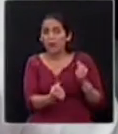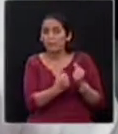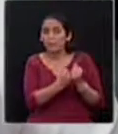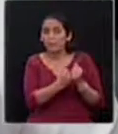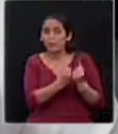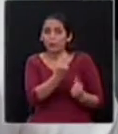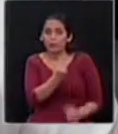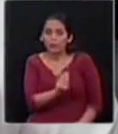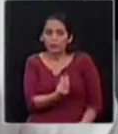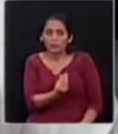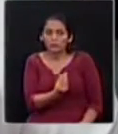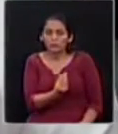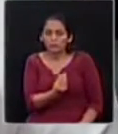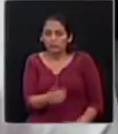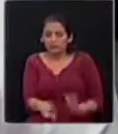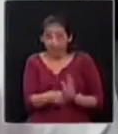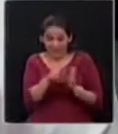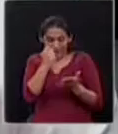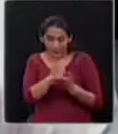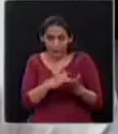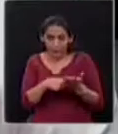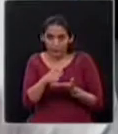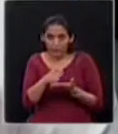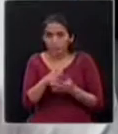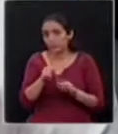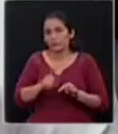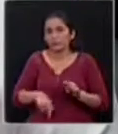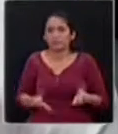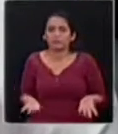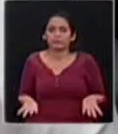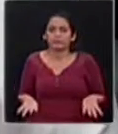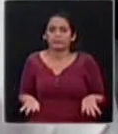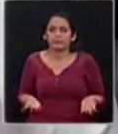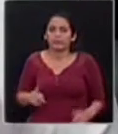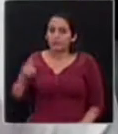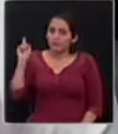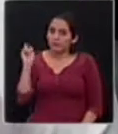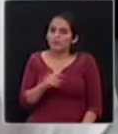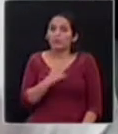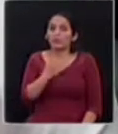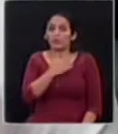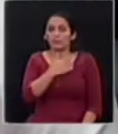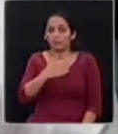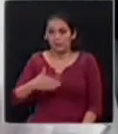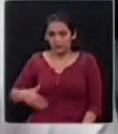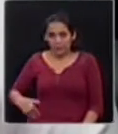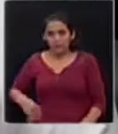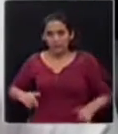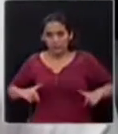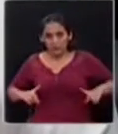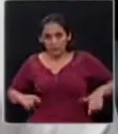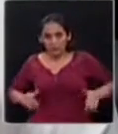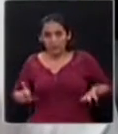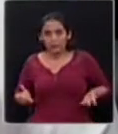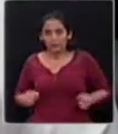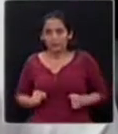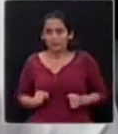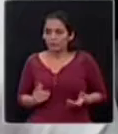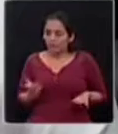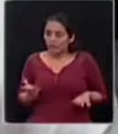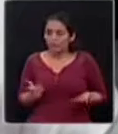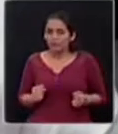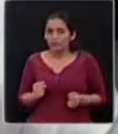rey yo creo que es positivo que el presidente la república esté en esa posición